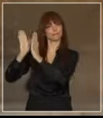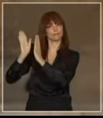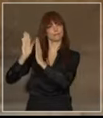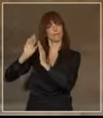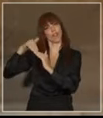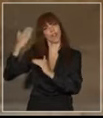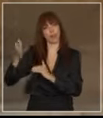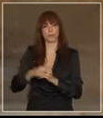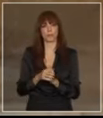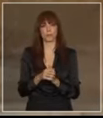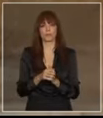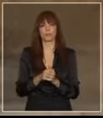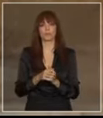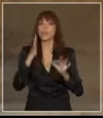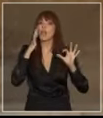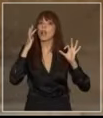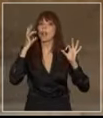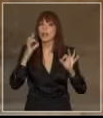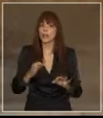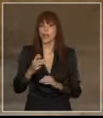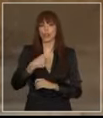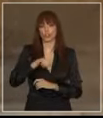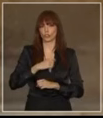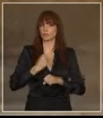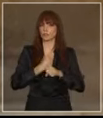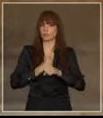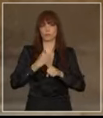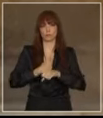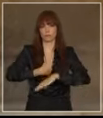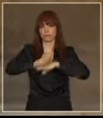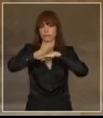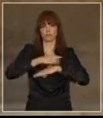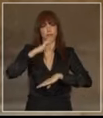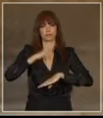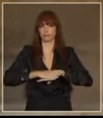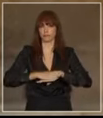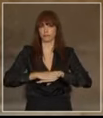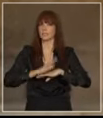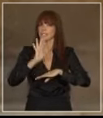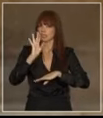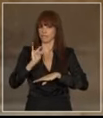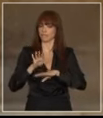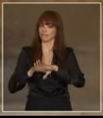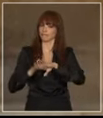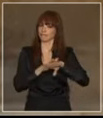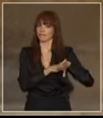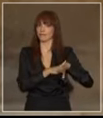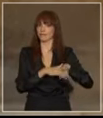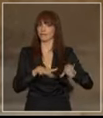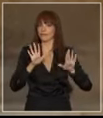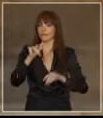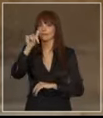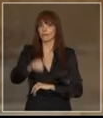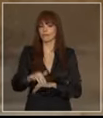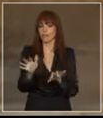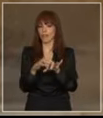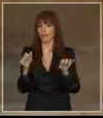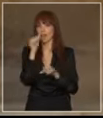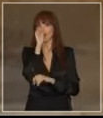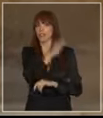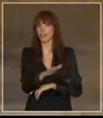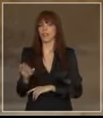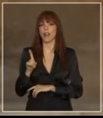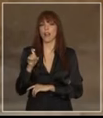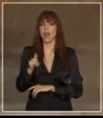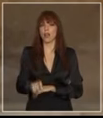Creo que esta obligación la hemos cumplido. Pero aunque hoy la inmensa mayoría de los niños con